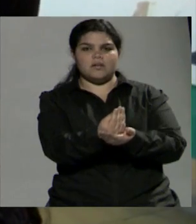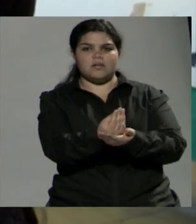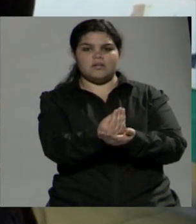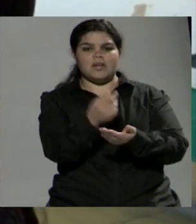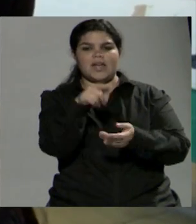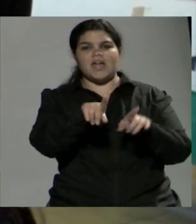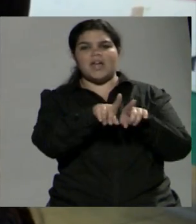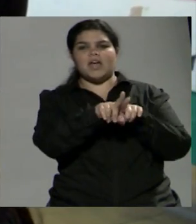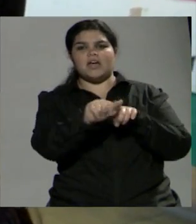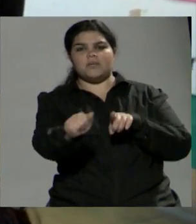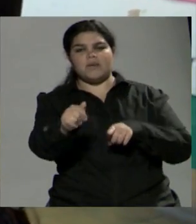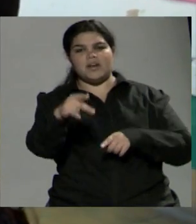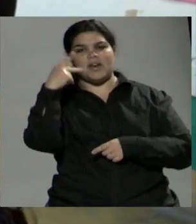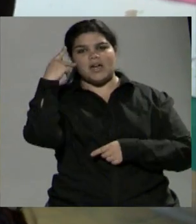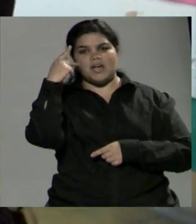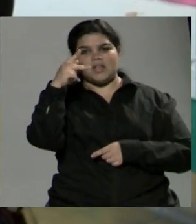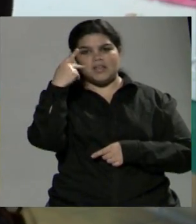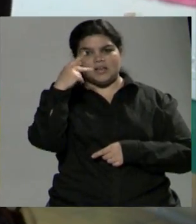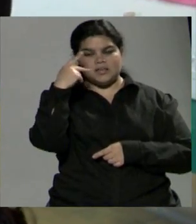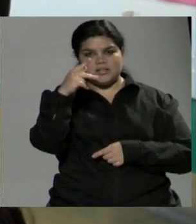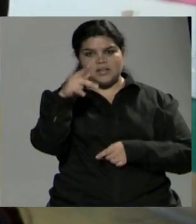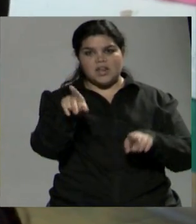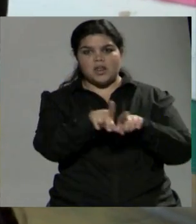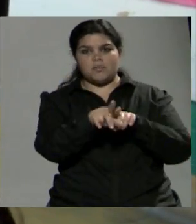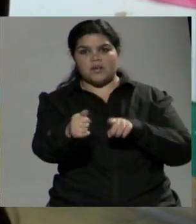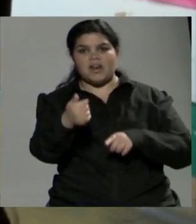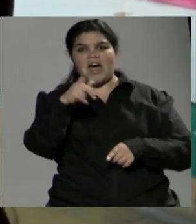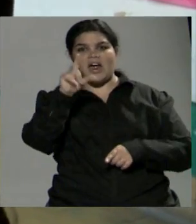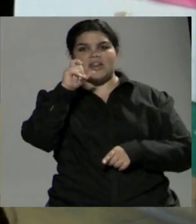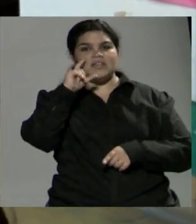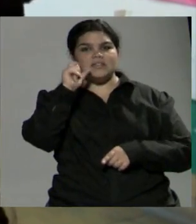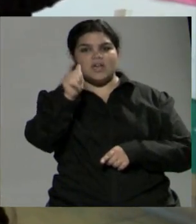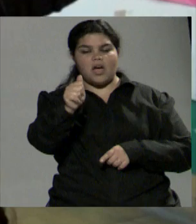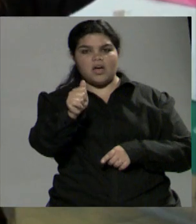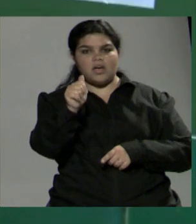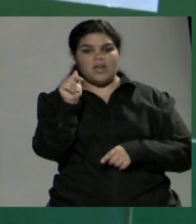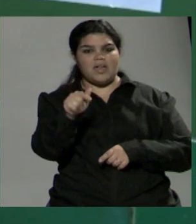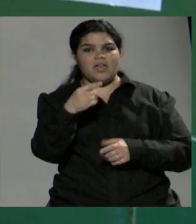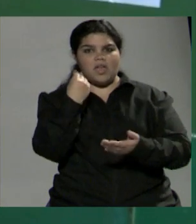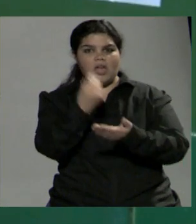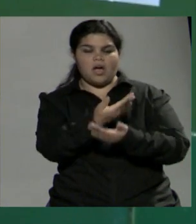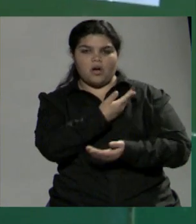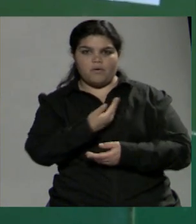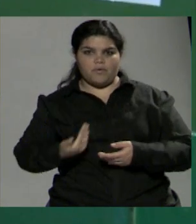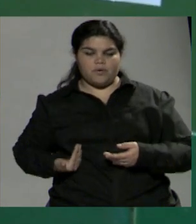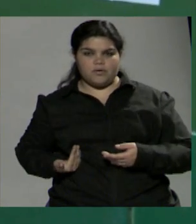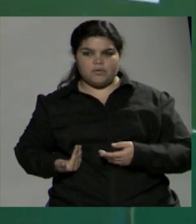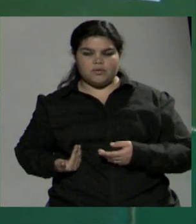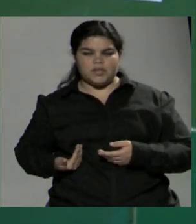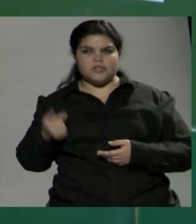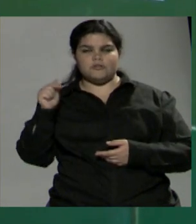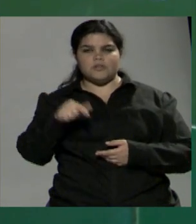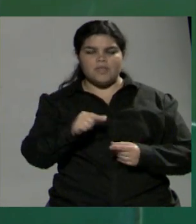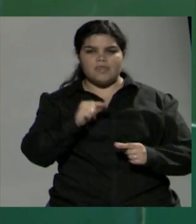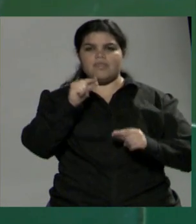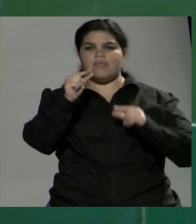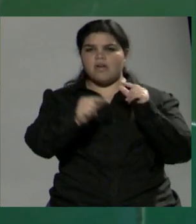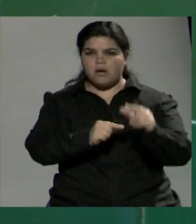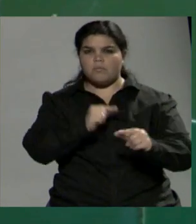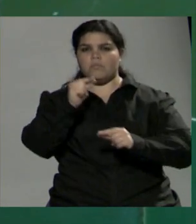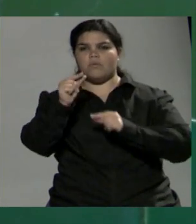La otra situación que realmente es muy interesante es ver, por ejemplo, en